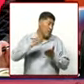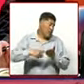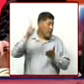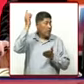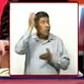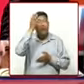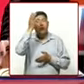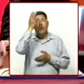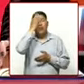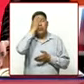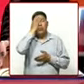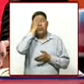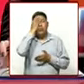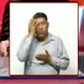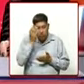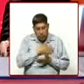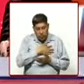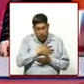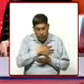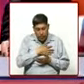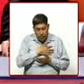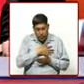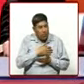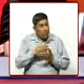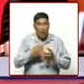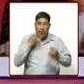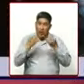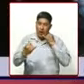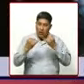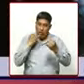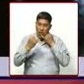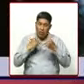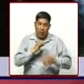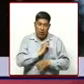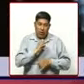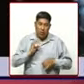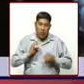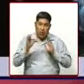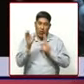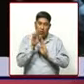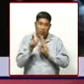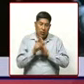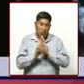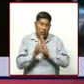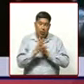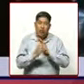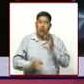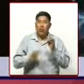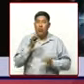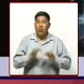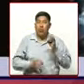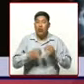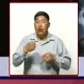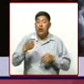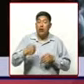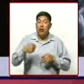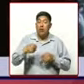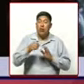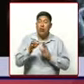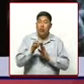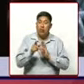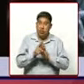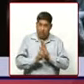Aprobaron, Miriam, por unanimidad el informe de la Comisión de Constitución y Justicia para el Tribunal